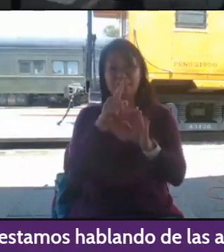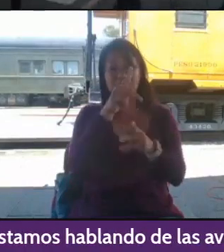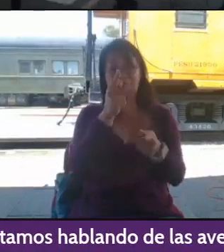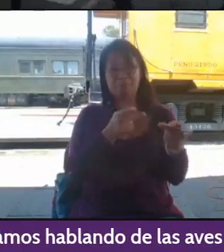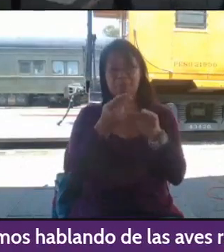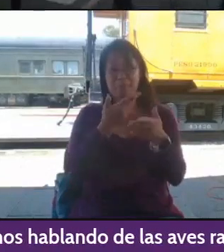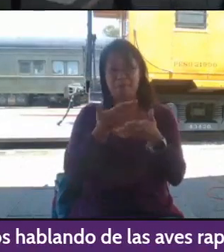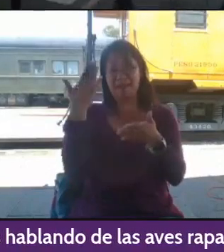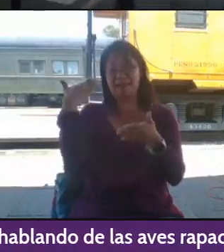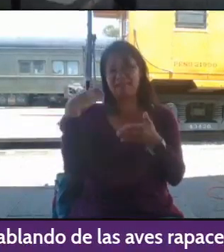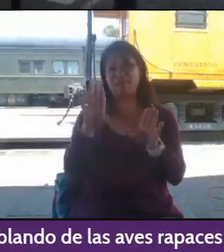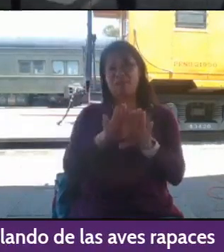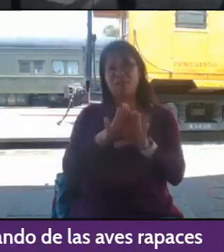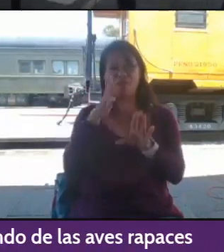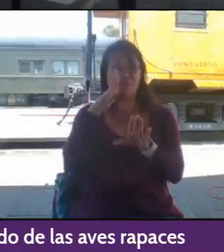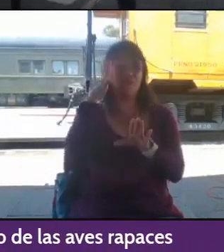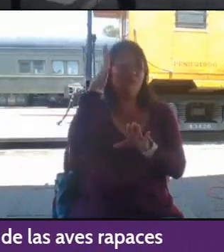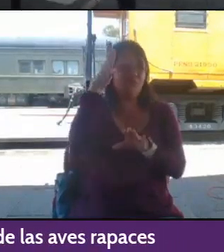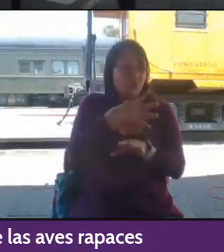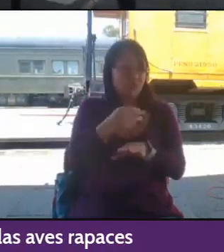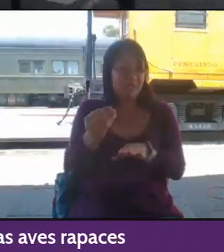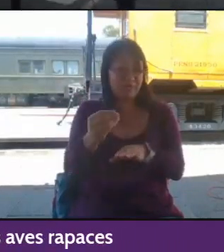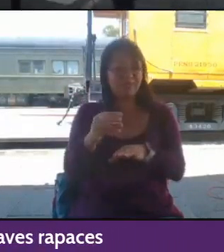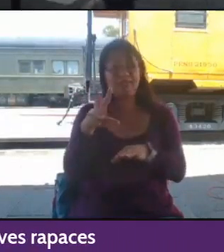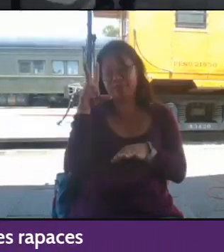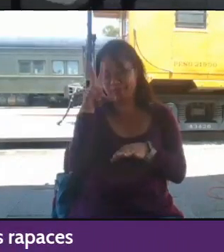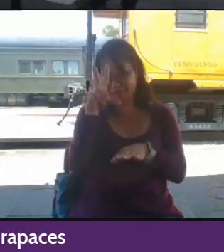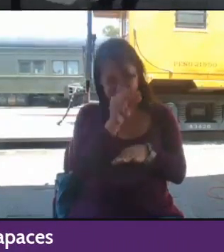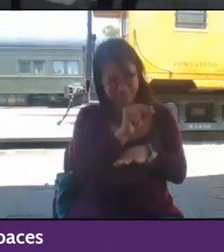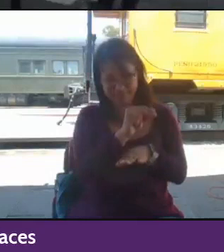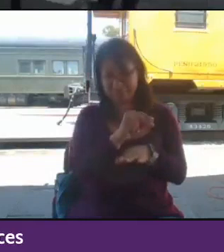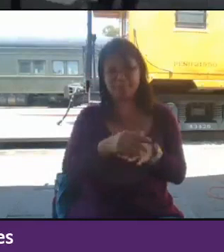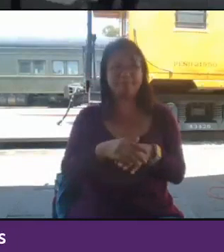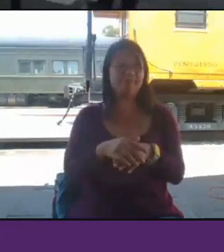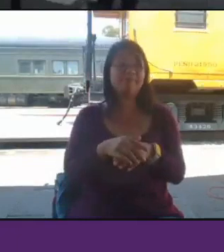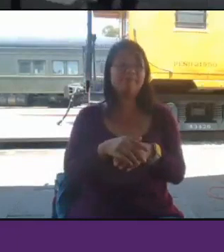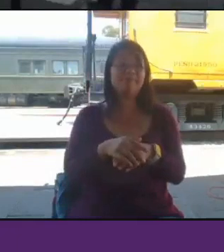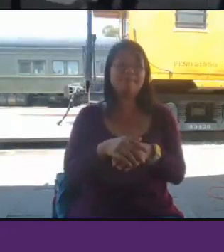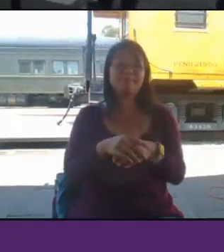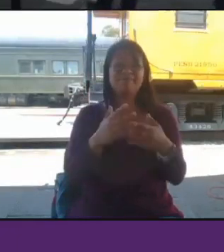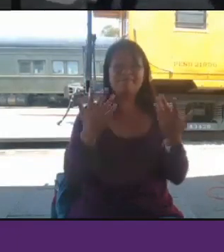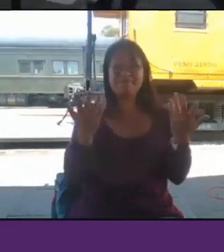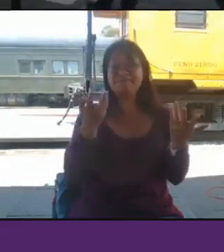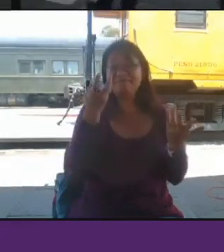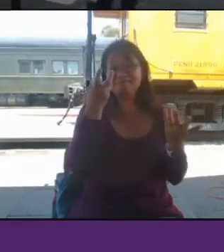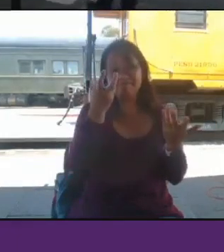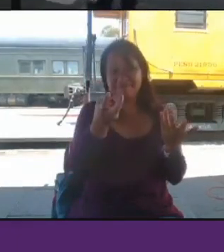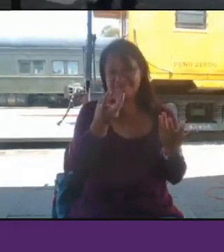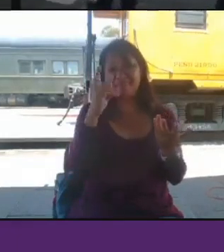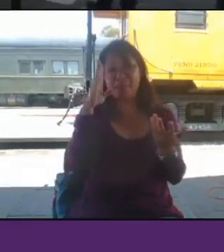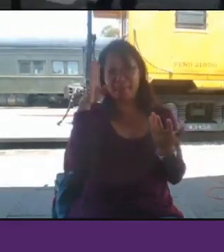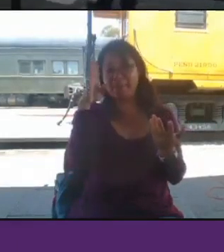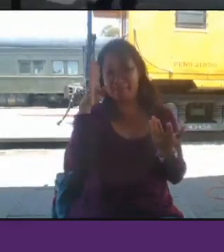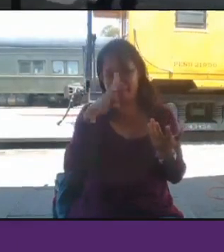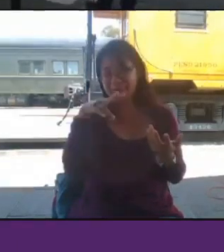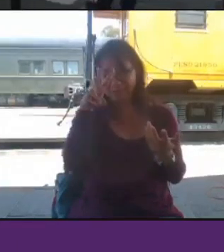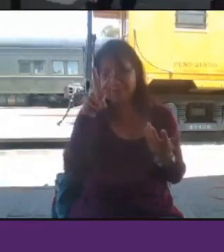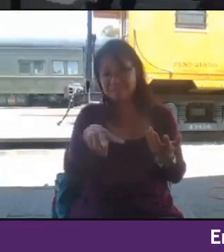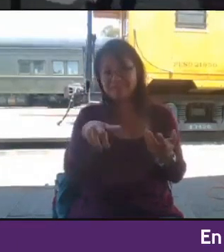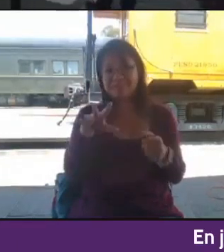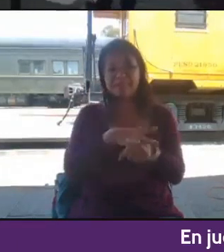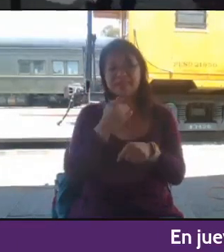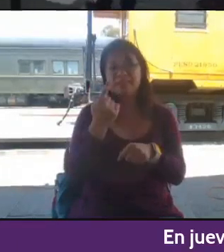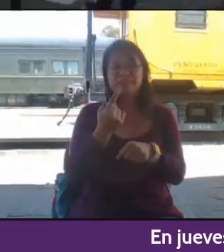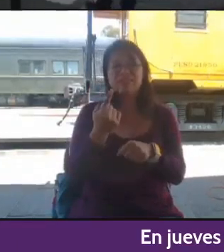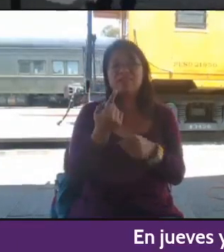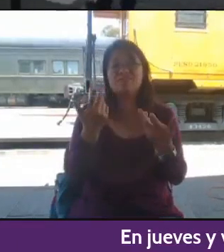uno, en el caso de lo que está viejo es recuperando el tiempo perdido. Pero bueno, eso está mal porque al final de cuentas, lo